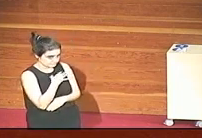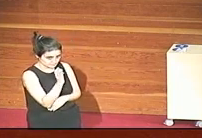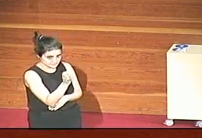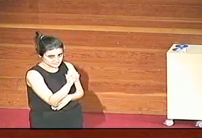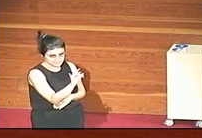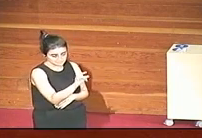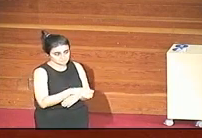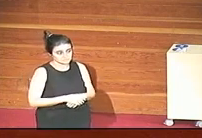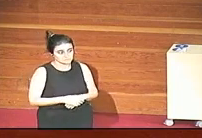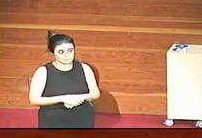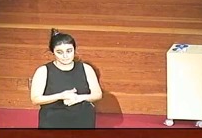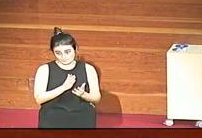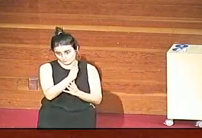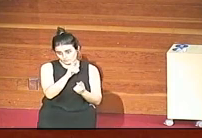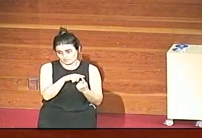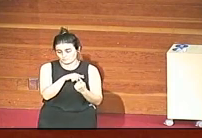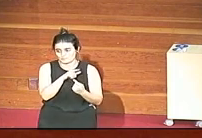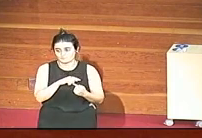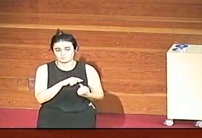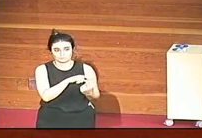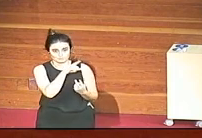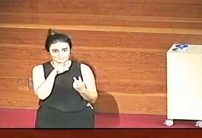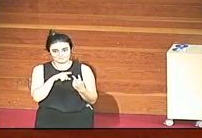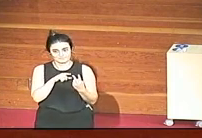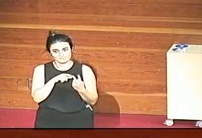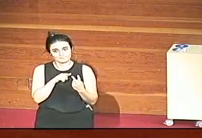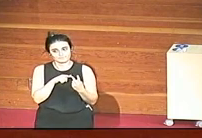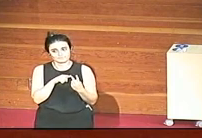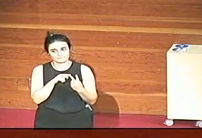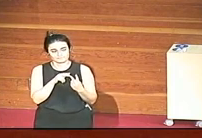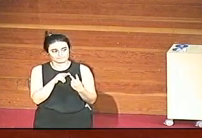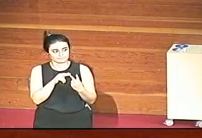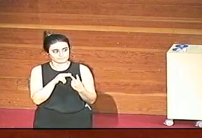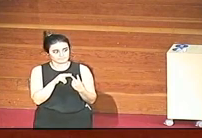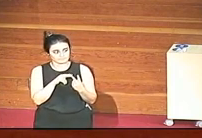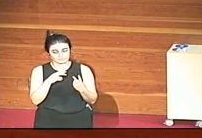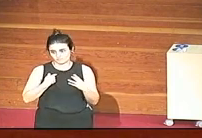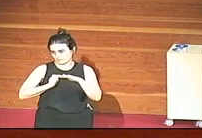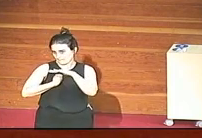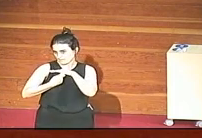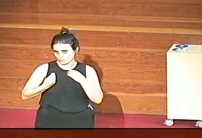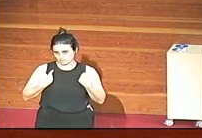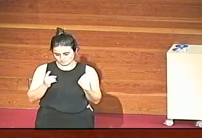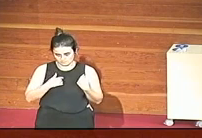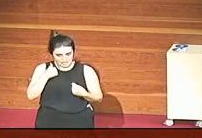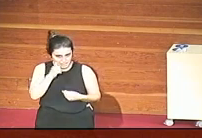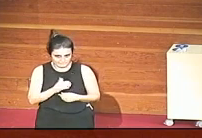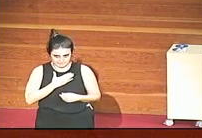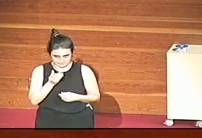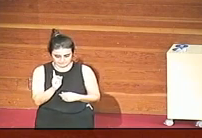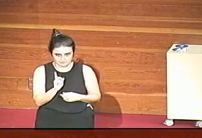eso es por un lado y por otro porque yo no digo mi historia no soy a la vez